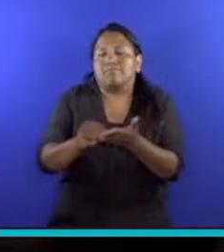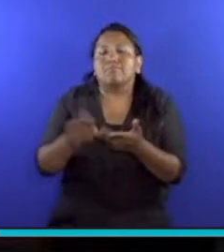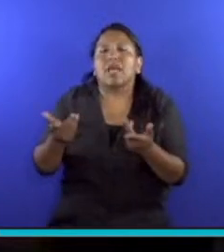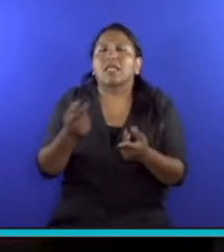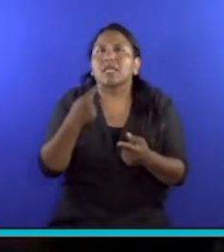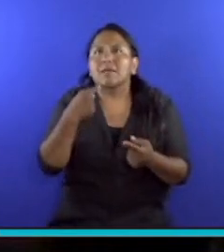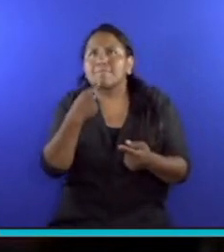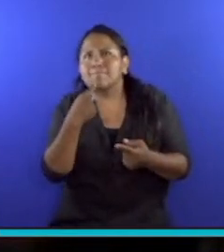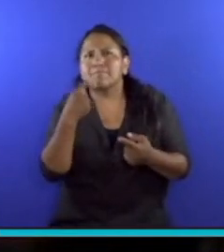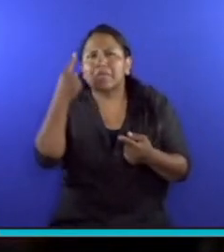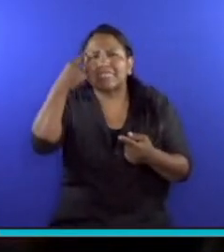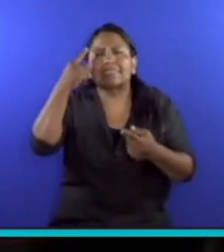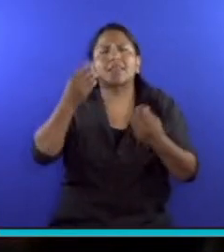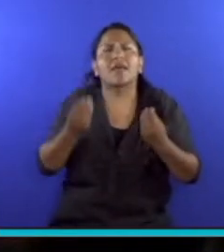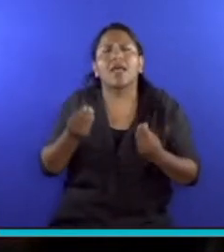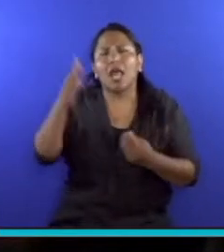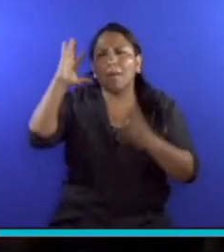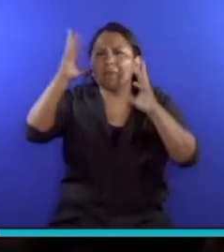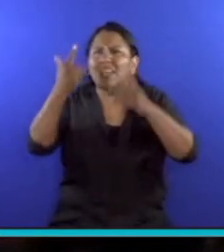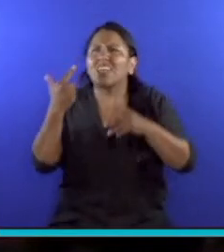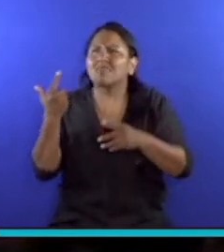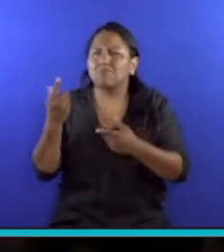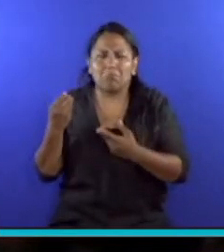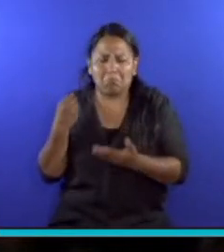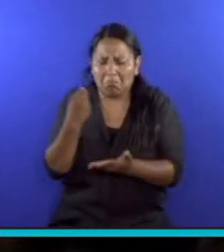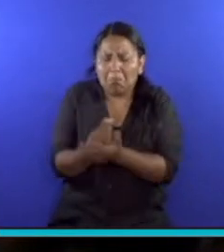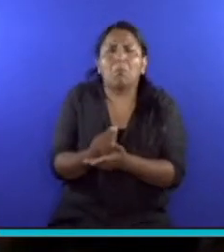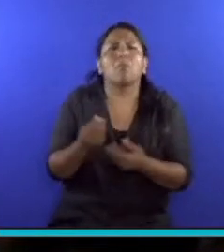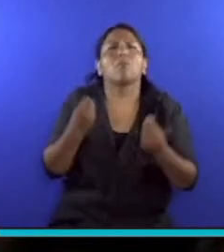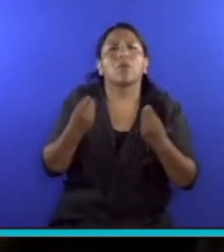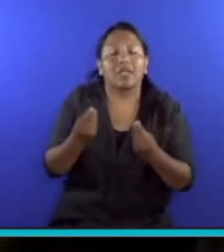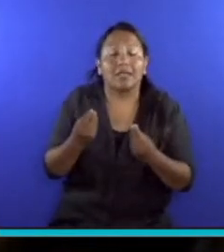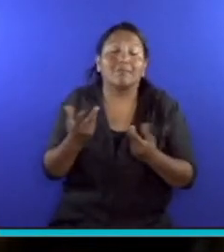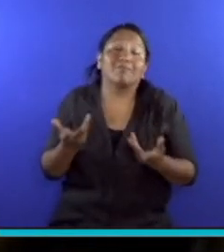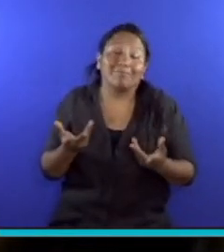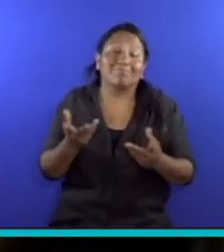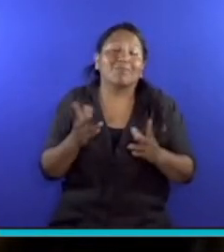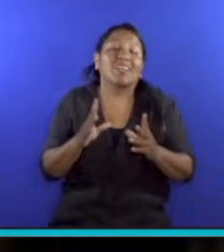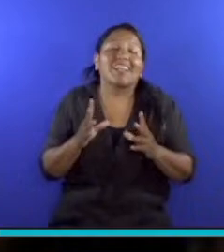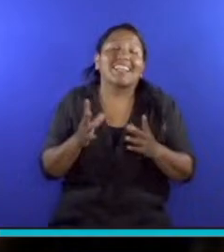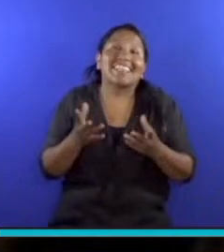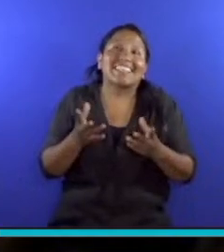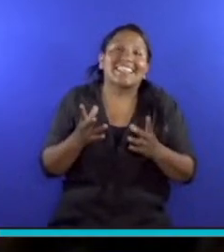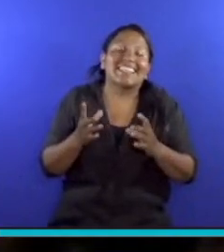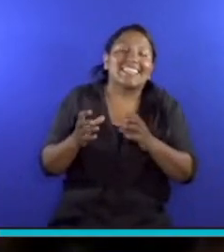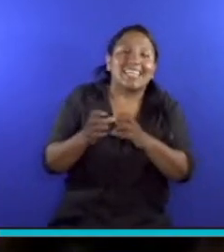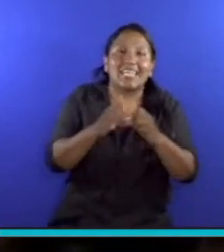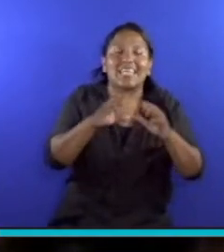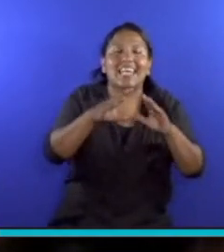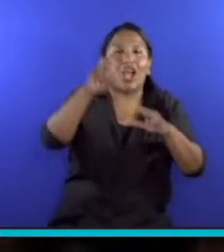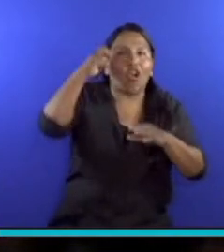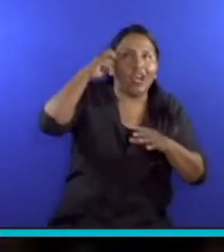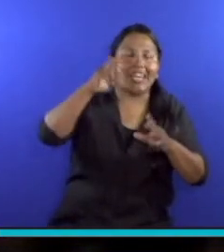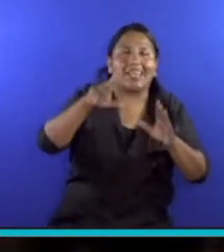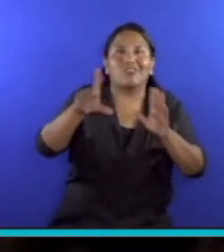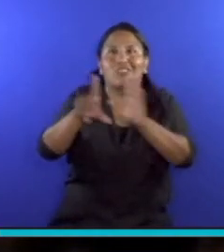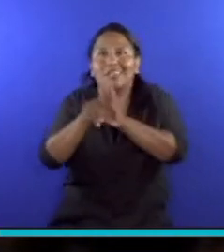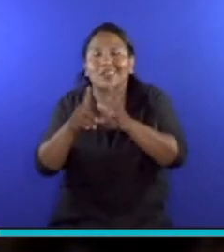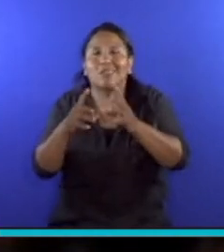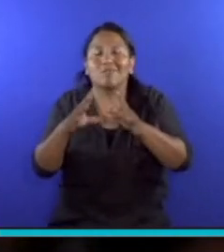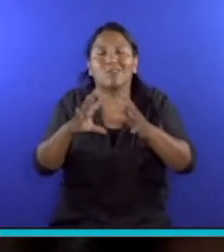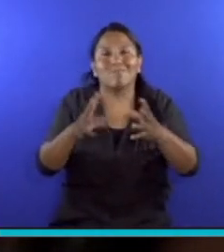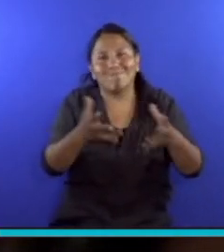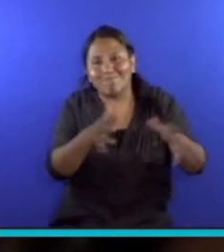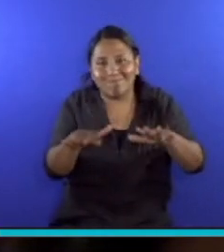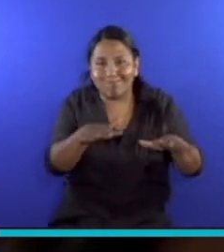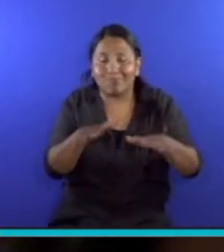qué Milei llegó hasta acá. Porque con la debilidad parlamentaria que tienen, sin contar ni con un